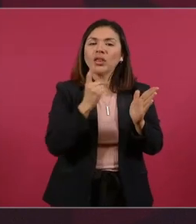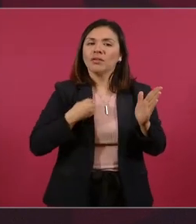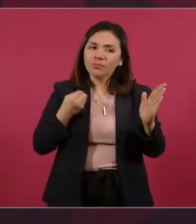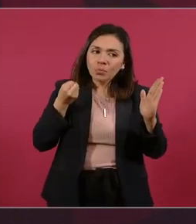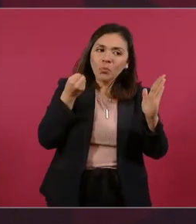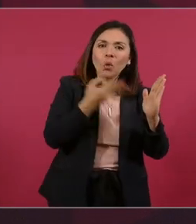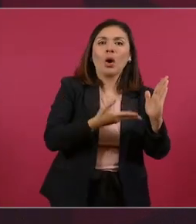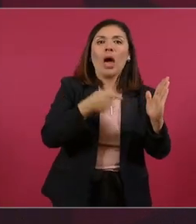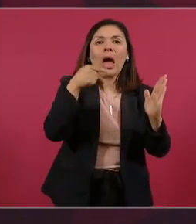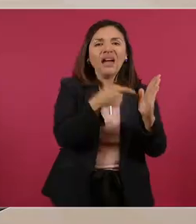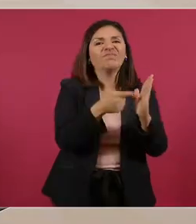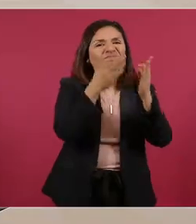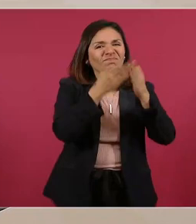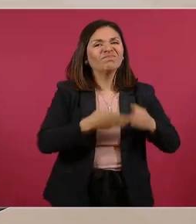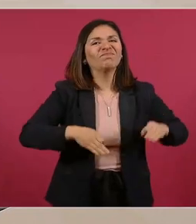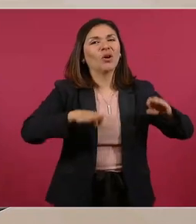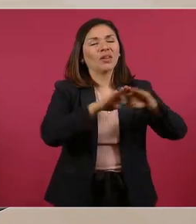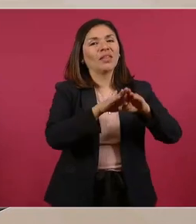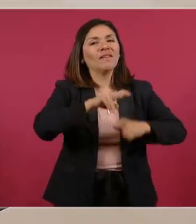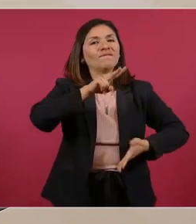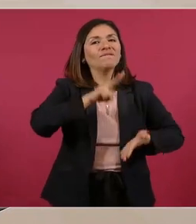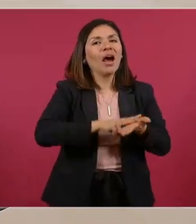su esencia,